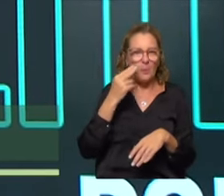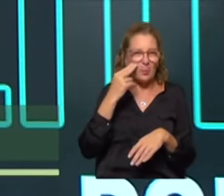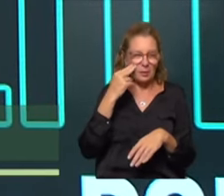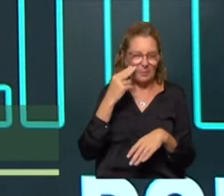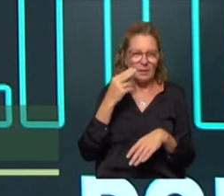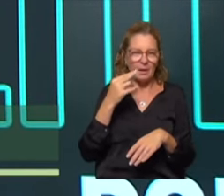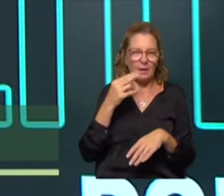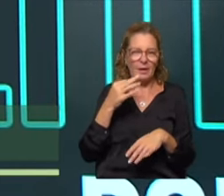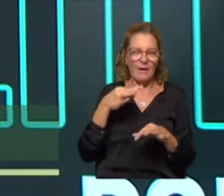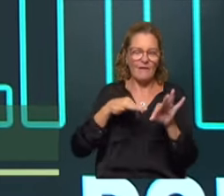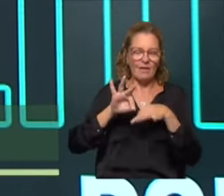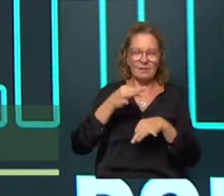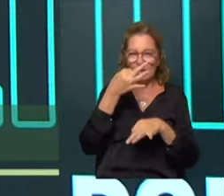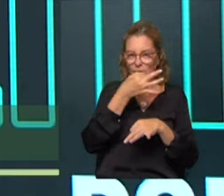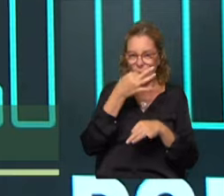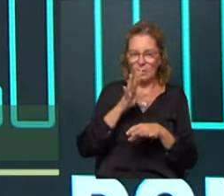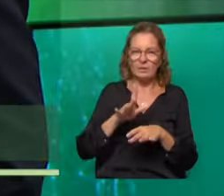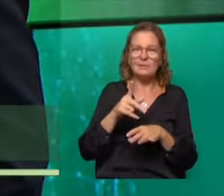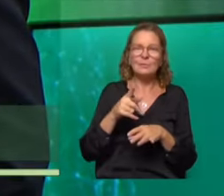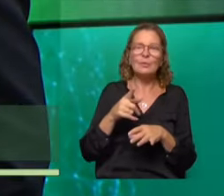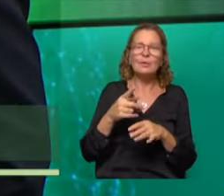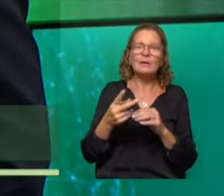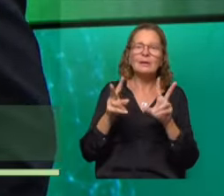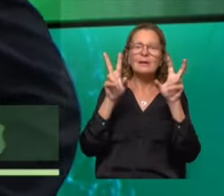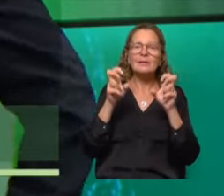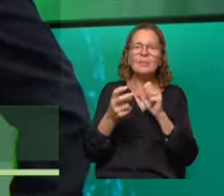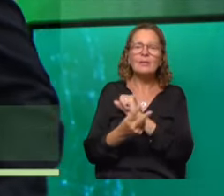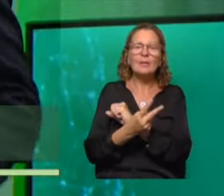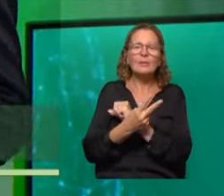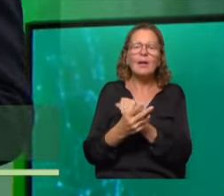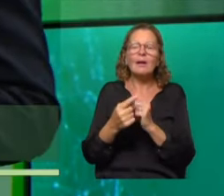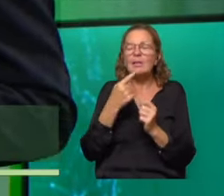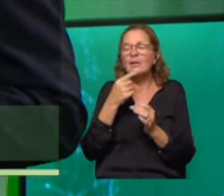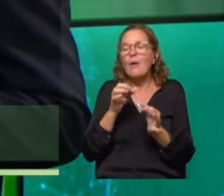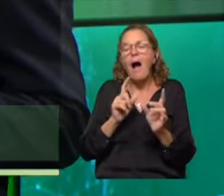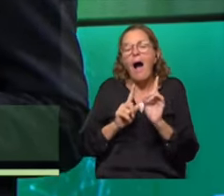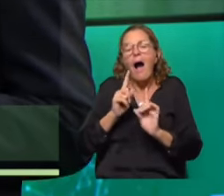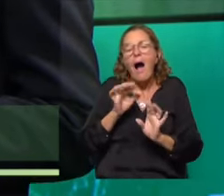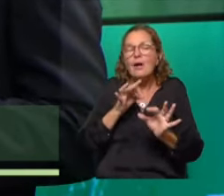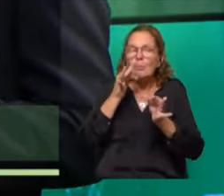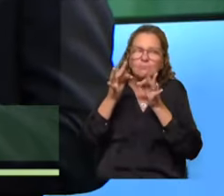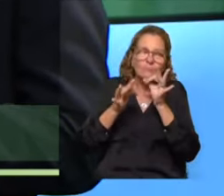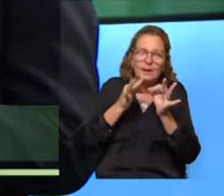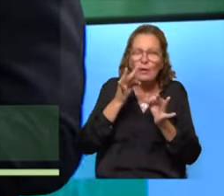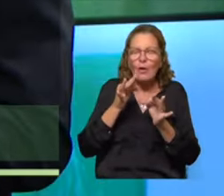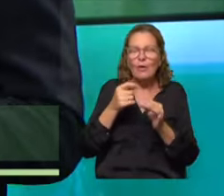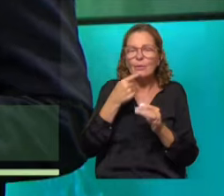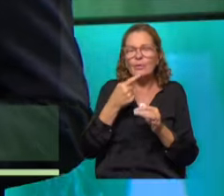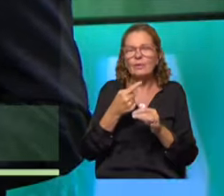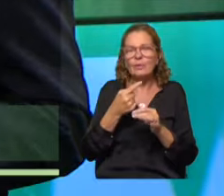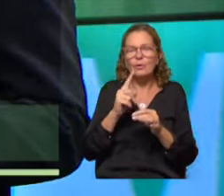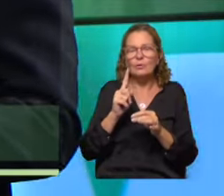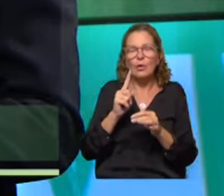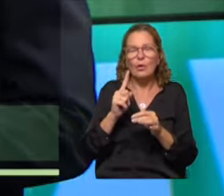de en venta de drogas. Sí, en términos de seguridad, lo más lejos que llegó en el sentido de esbozar algún tipo de autocrítica fue el momento en el que dijo no